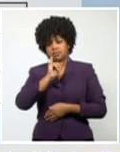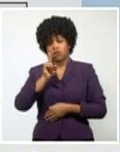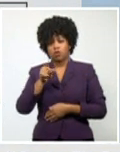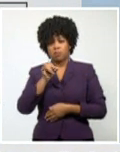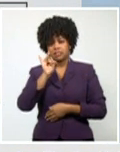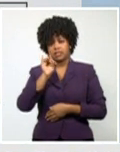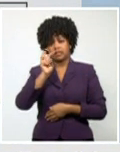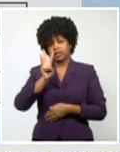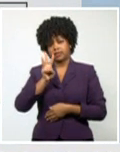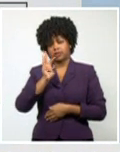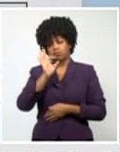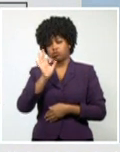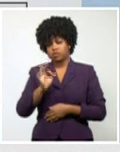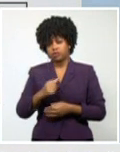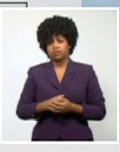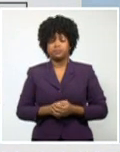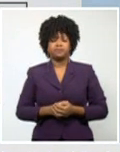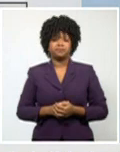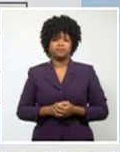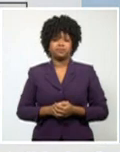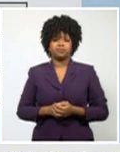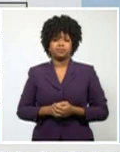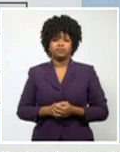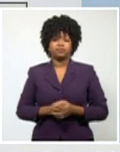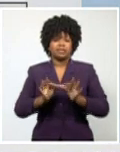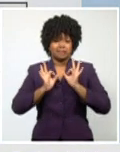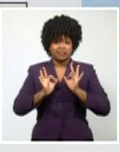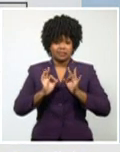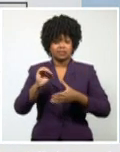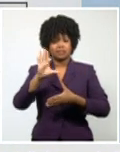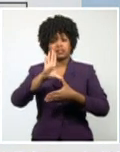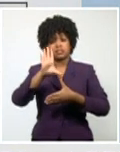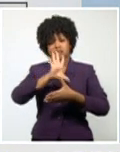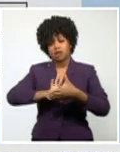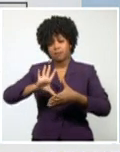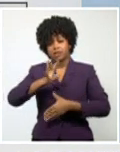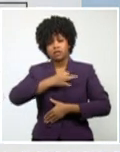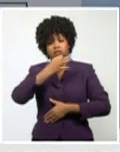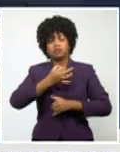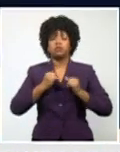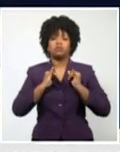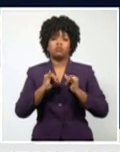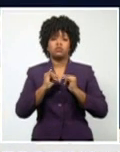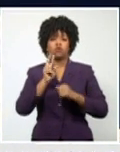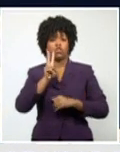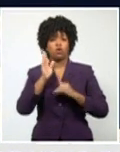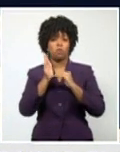6,73%. Ya más específicamente en la región de las Américas, se reportan